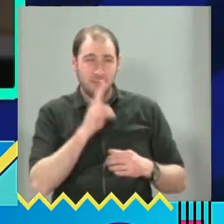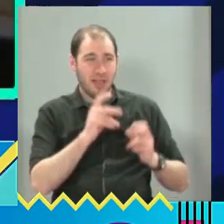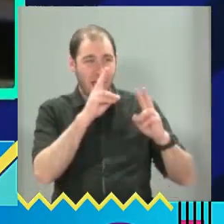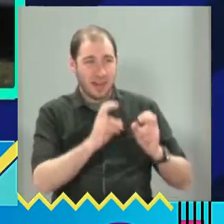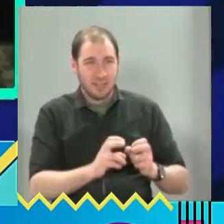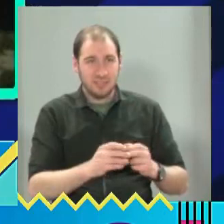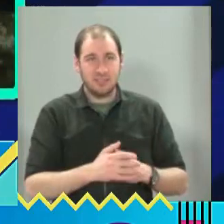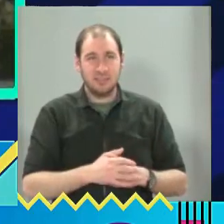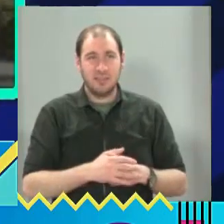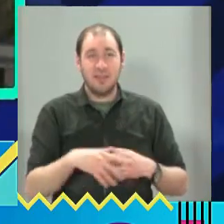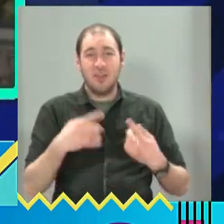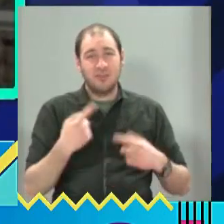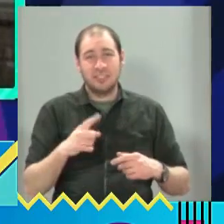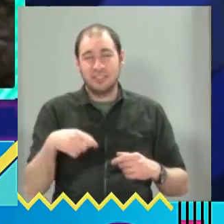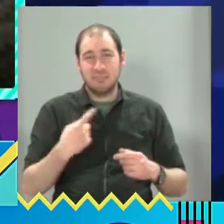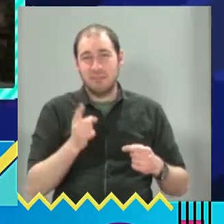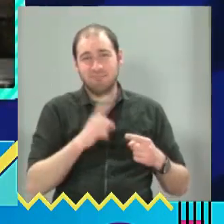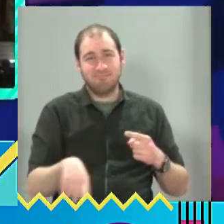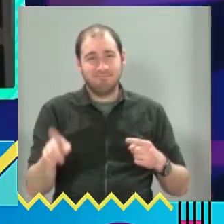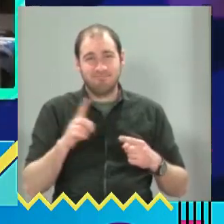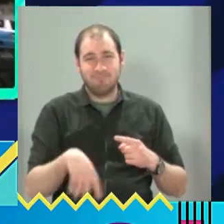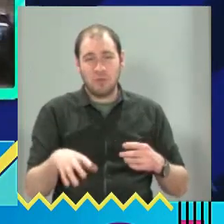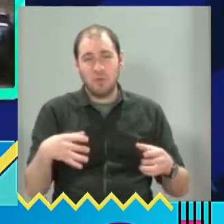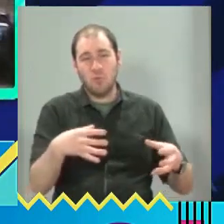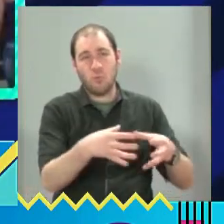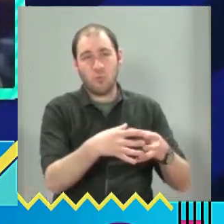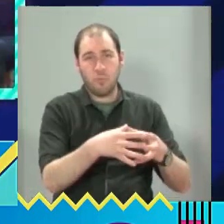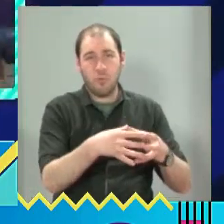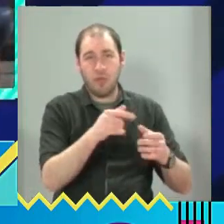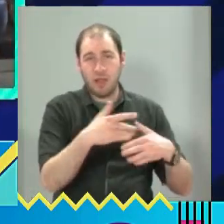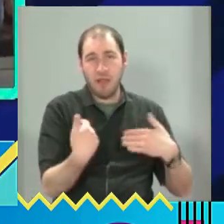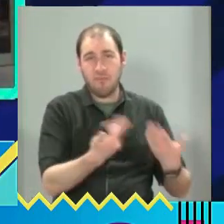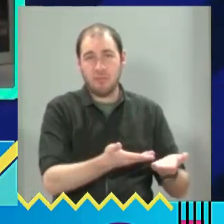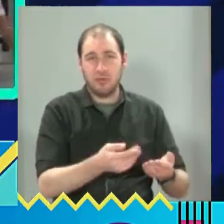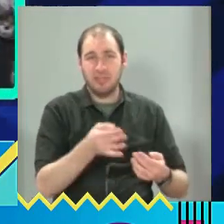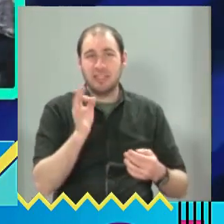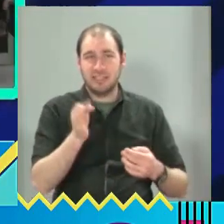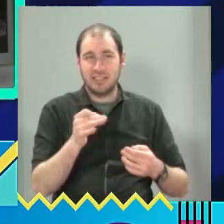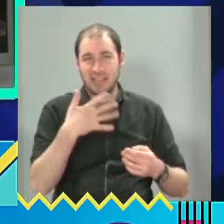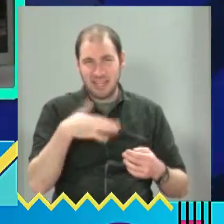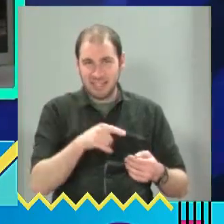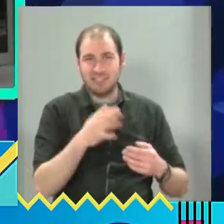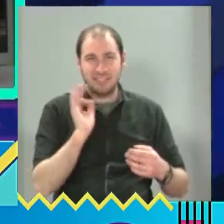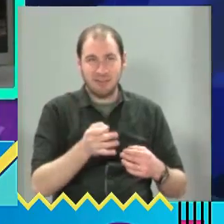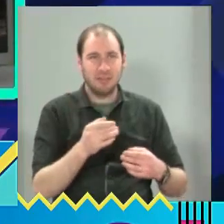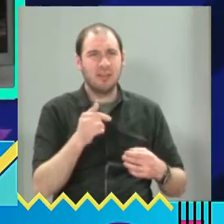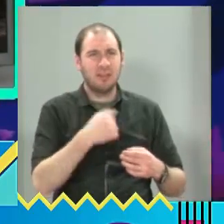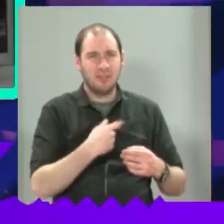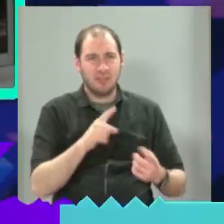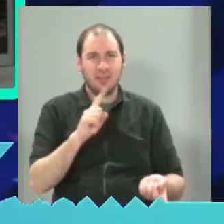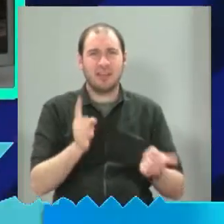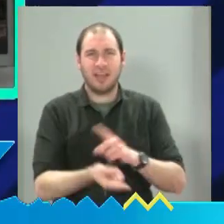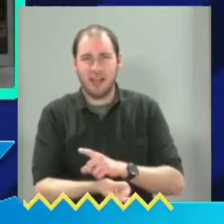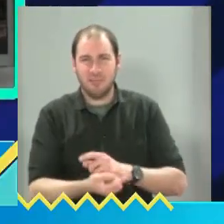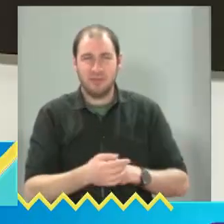analizás, son clásicamente repetitivas y hay un sector que se beneficia. Si sabe leer eso, se beneficia. Ahí yo quería dar vuelta